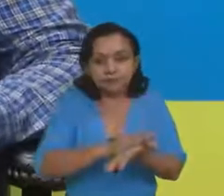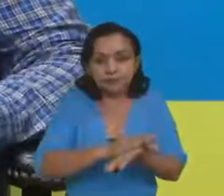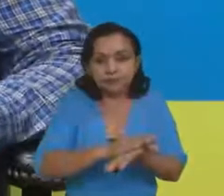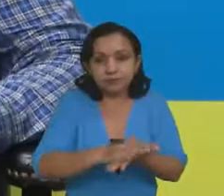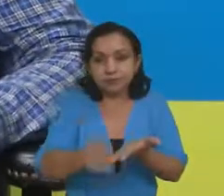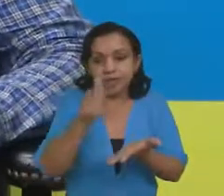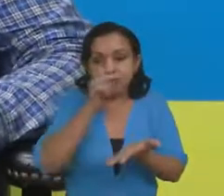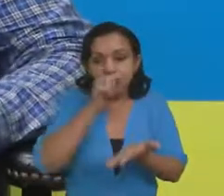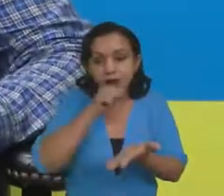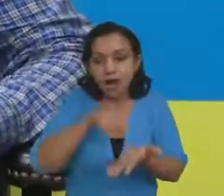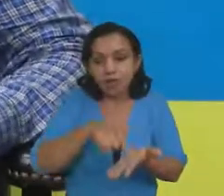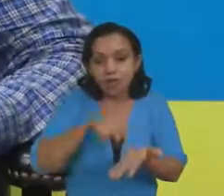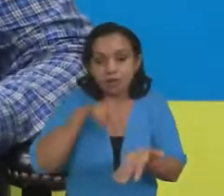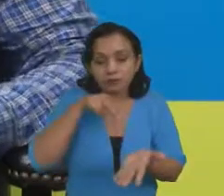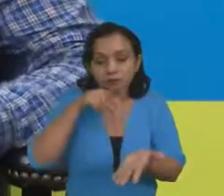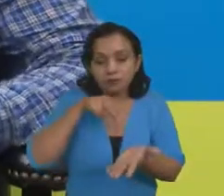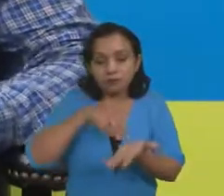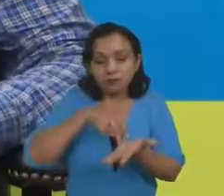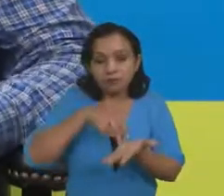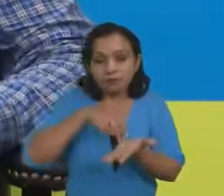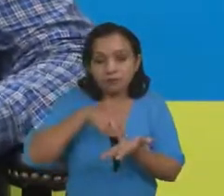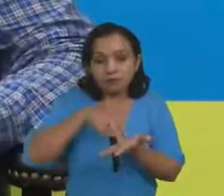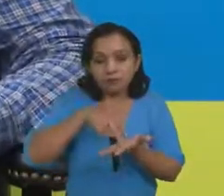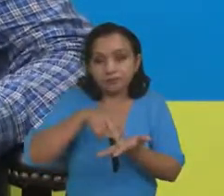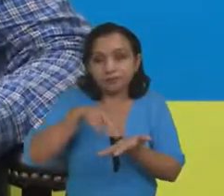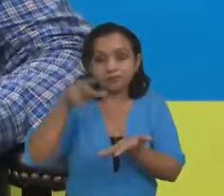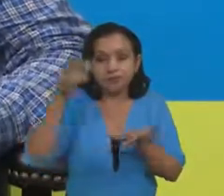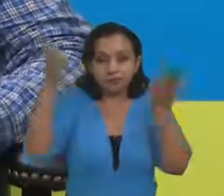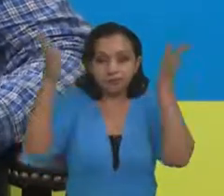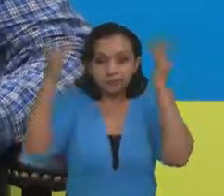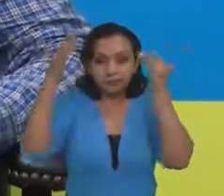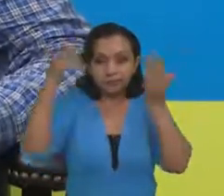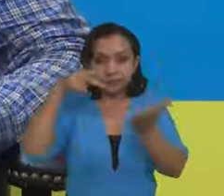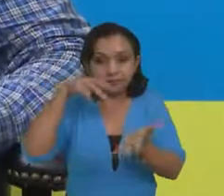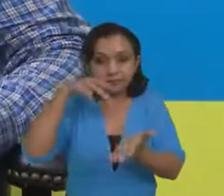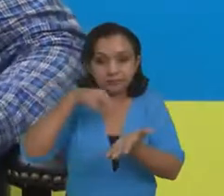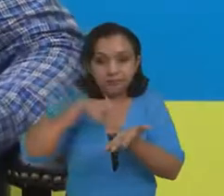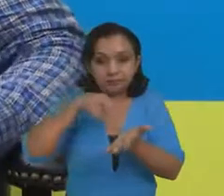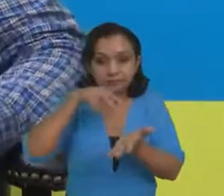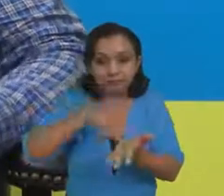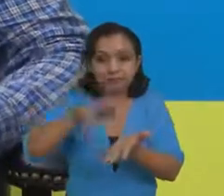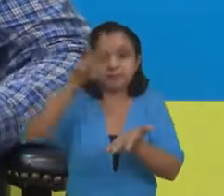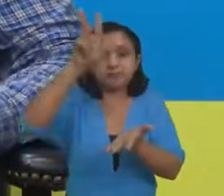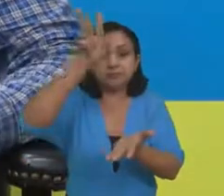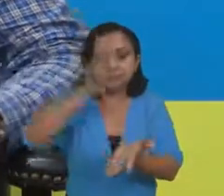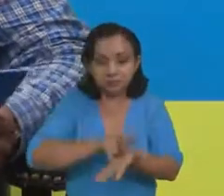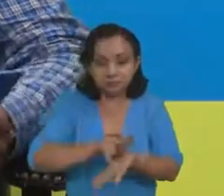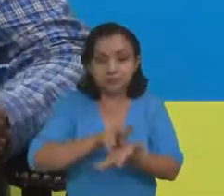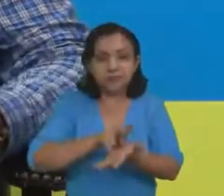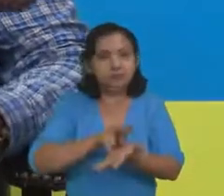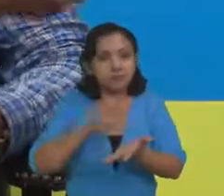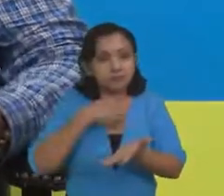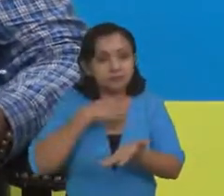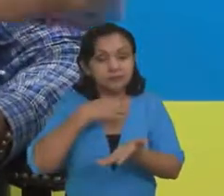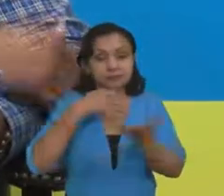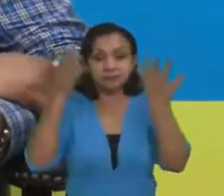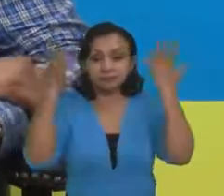que cayó agua, o en el mismo baño. Incluso hay personas que han sufrido accidentes en el